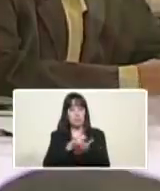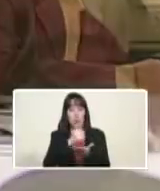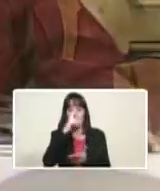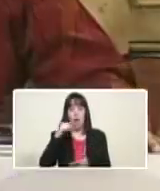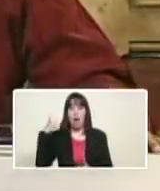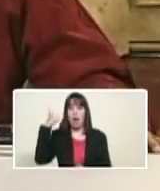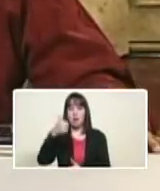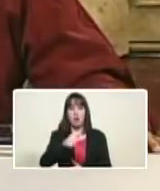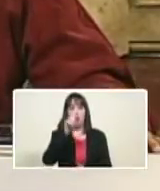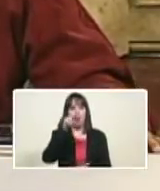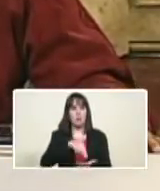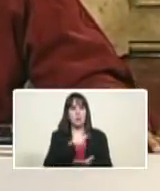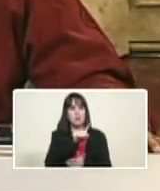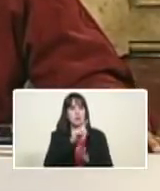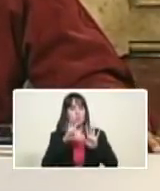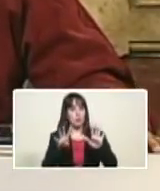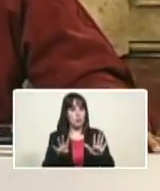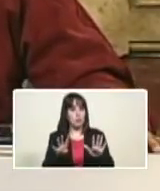2019.